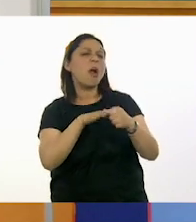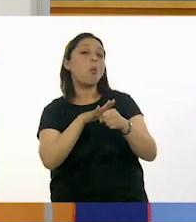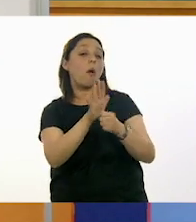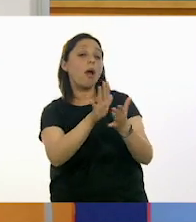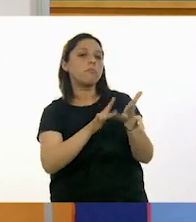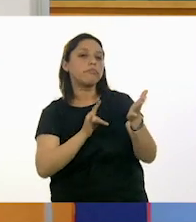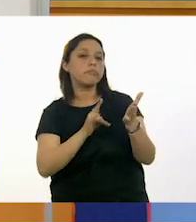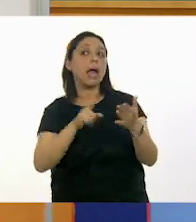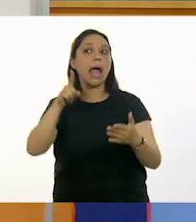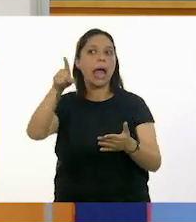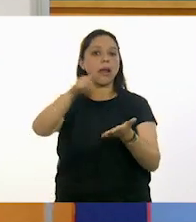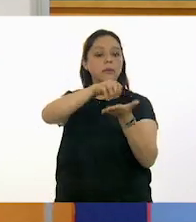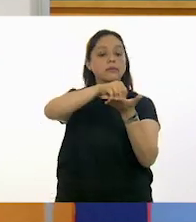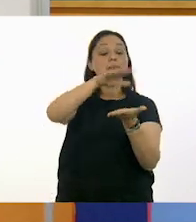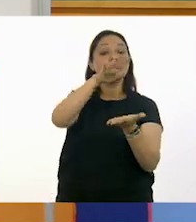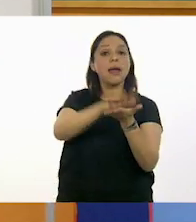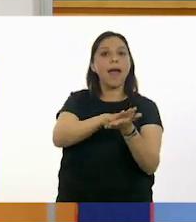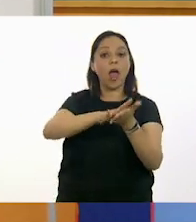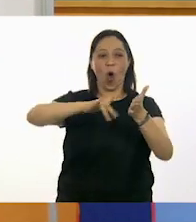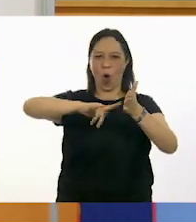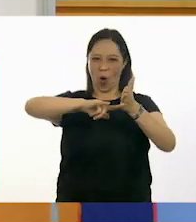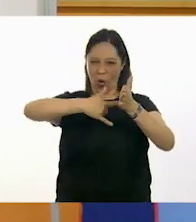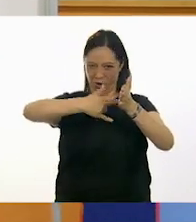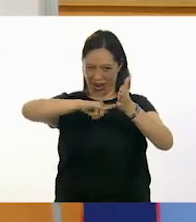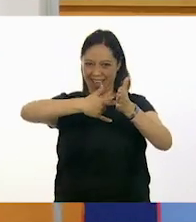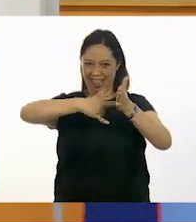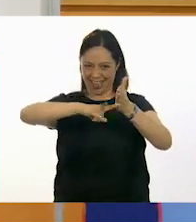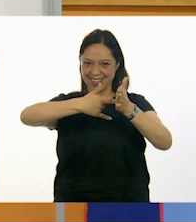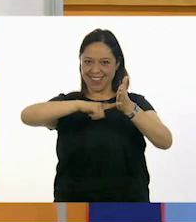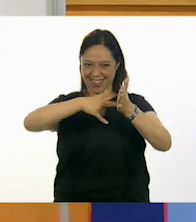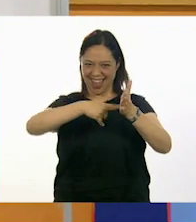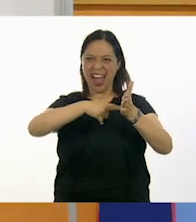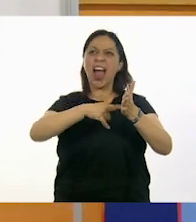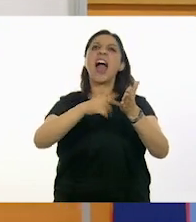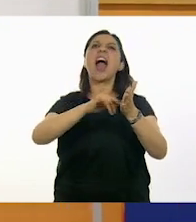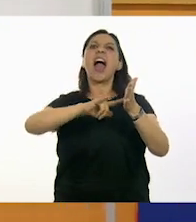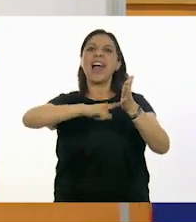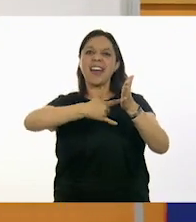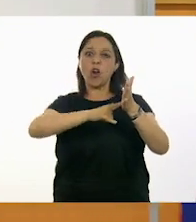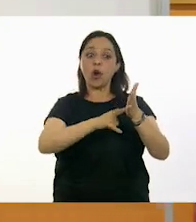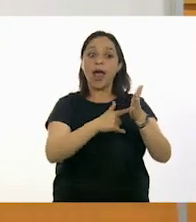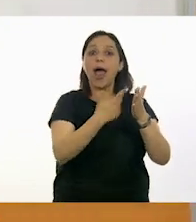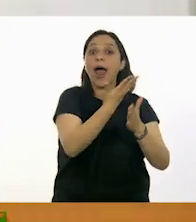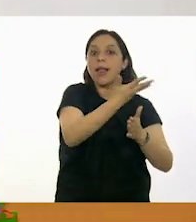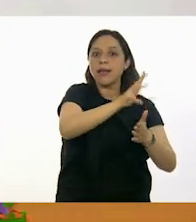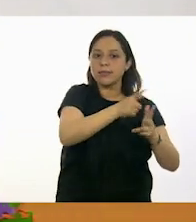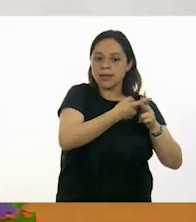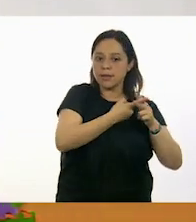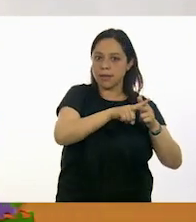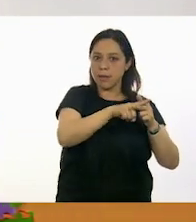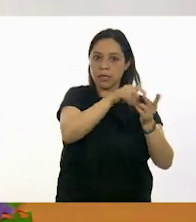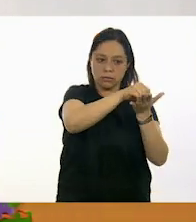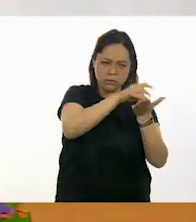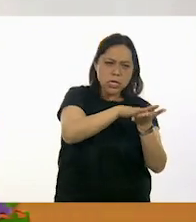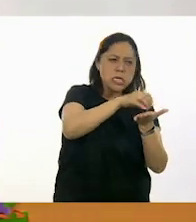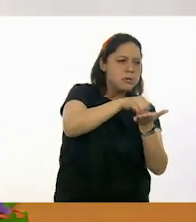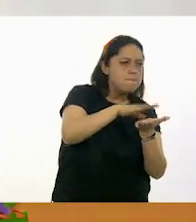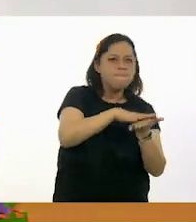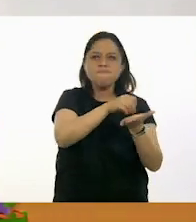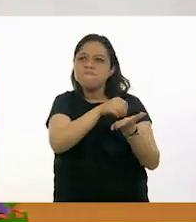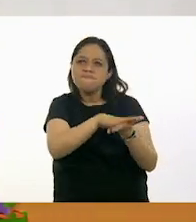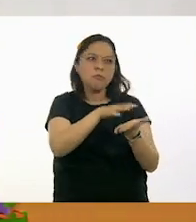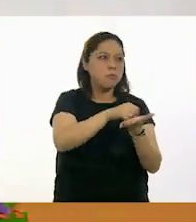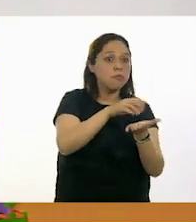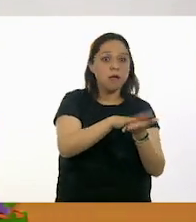los aterrizajes por horas. Ajá. Comenzó a las 10 horas el ¿cierto? Primer registro y así iba viendo. A las